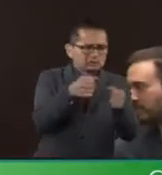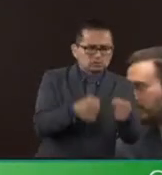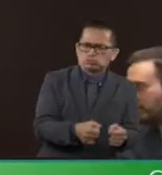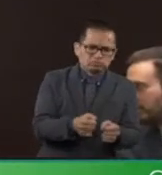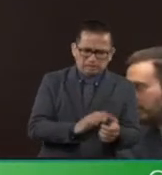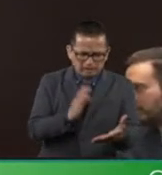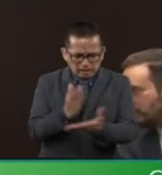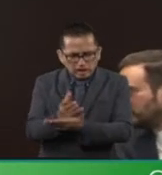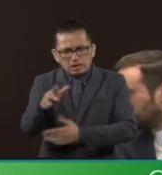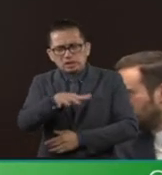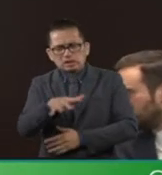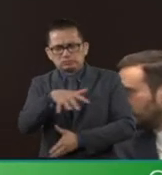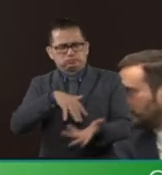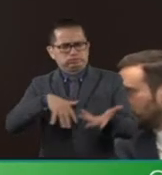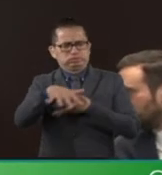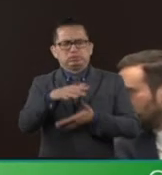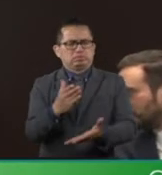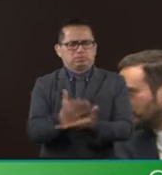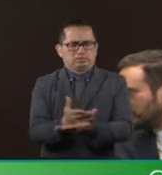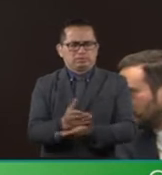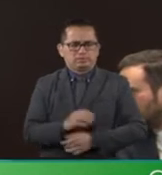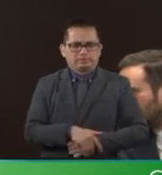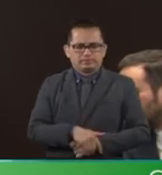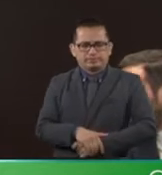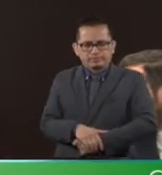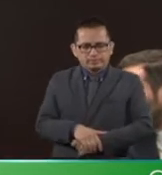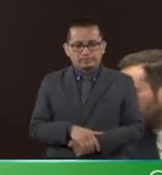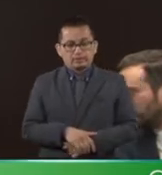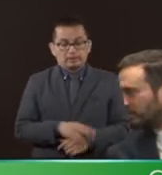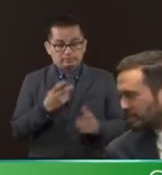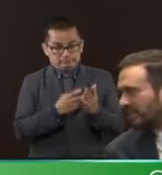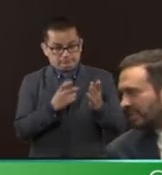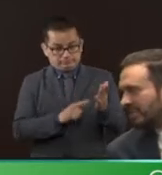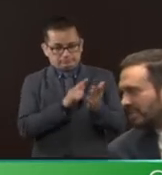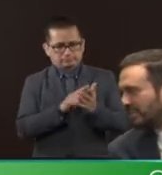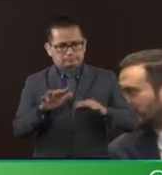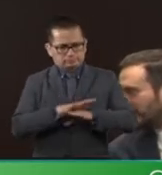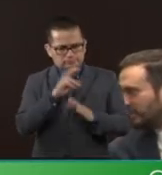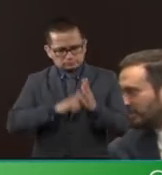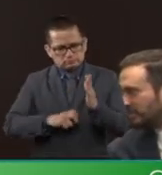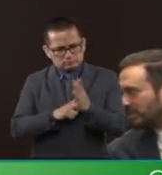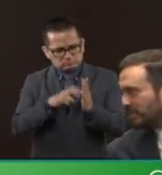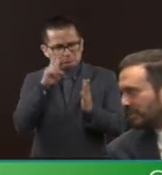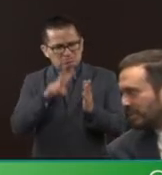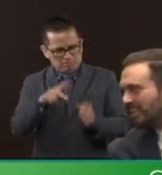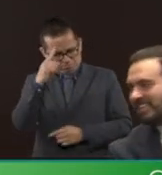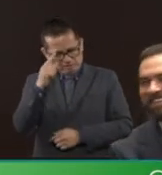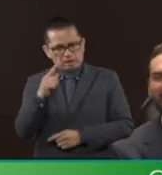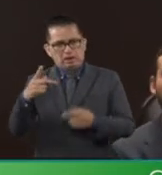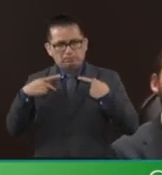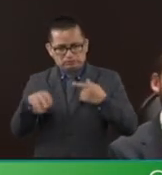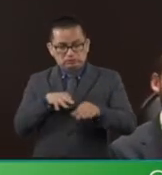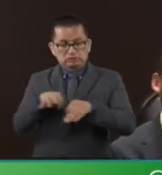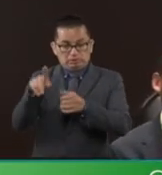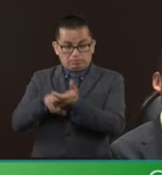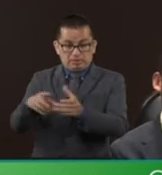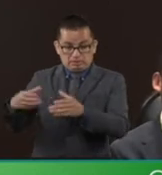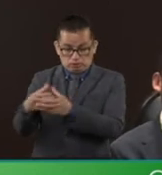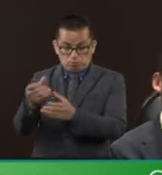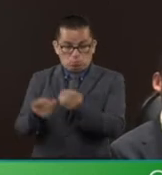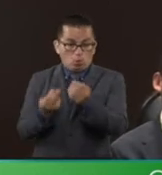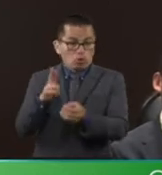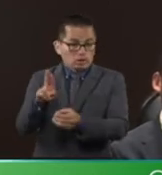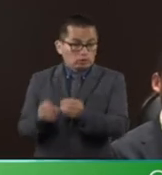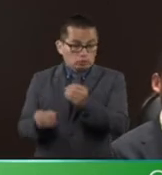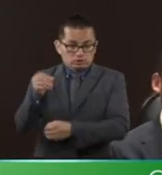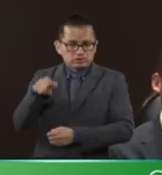Esta reforma ya está teniendo estragos en la vida de las personas juzgadoras, trabajadoras y trabajadores del Poder Judicial